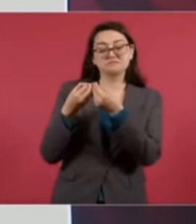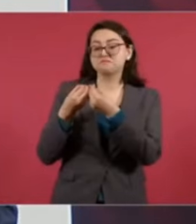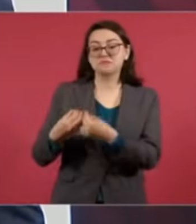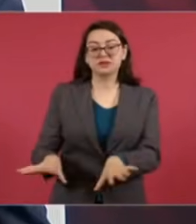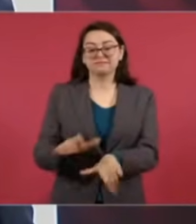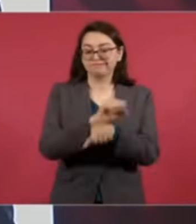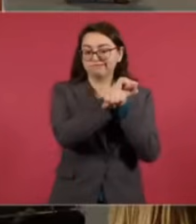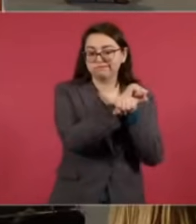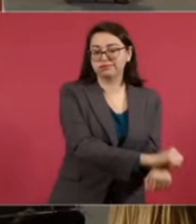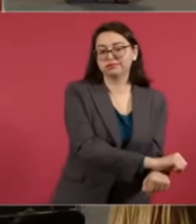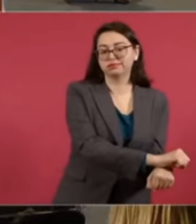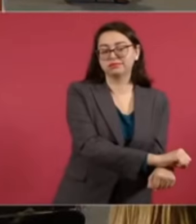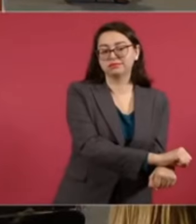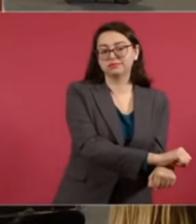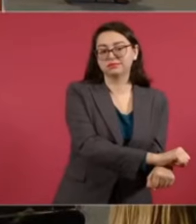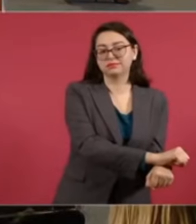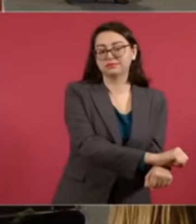Entonces, para los jóvenes,